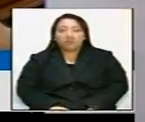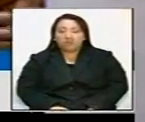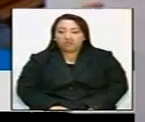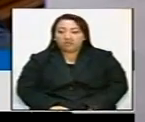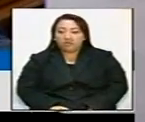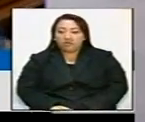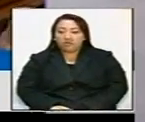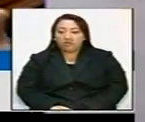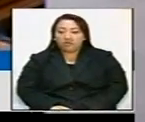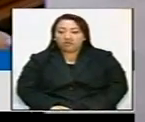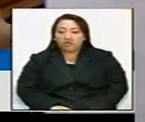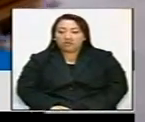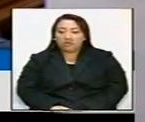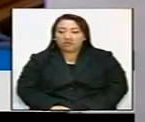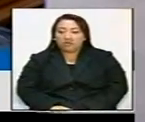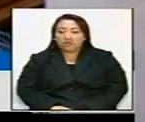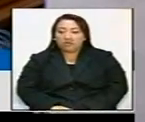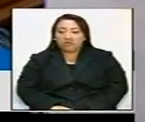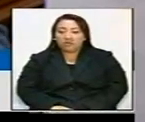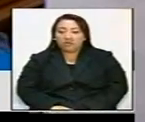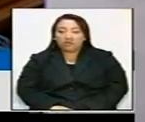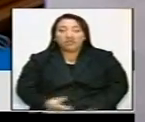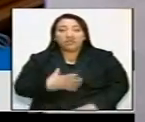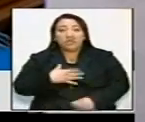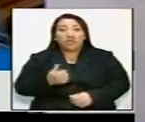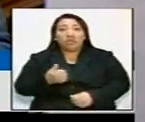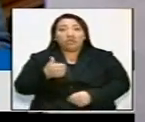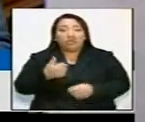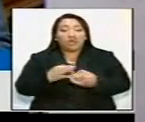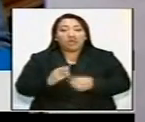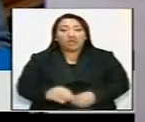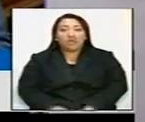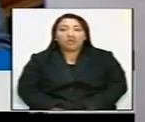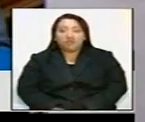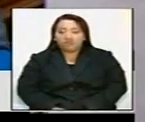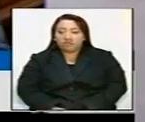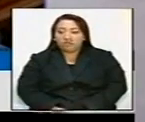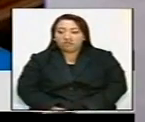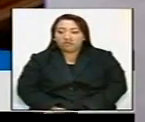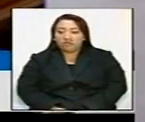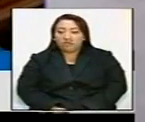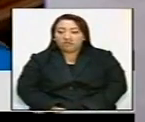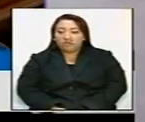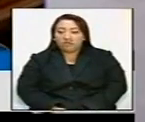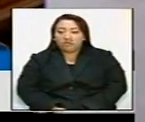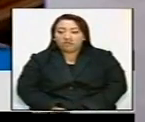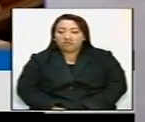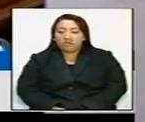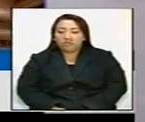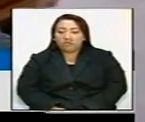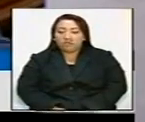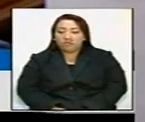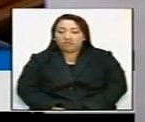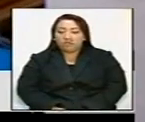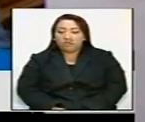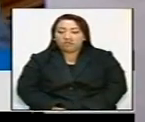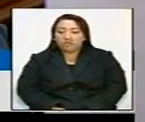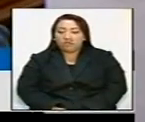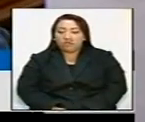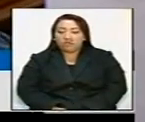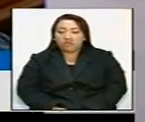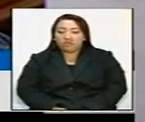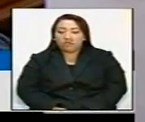un acceso y salud de calidad. No podemos permitirnos pues que la mitad de los